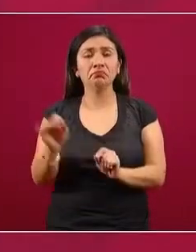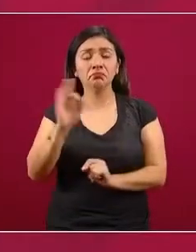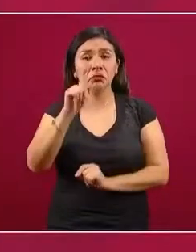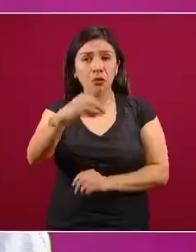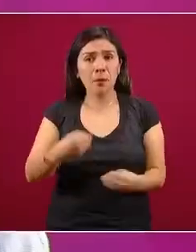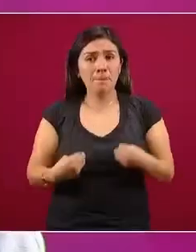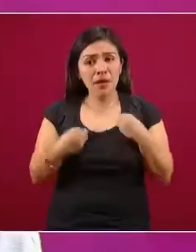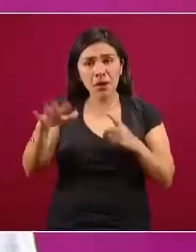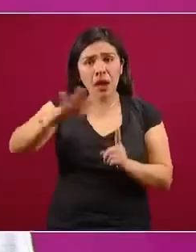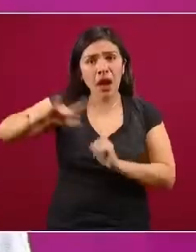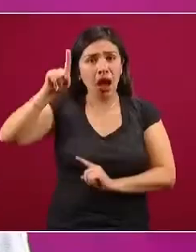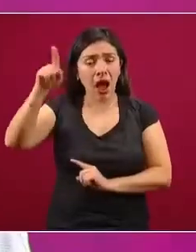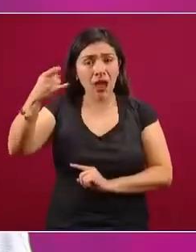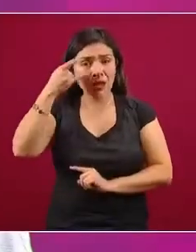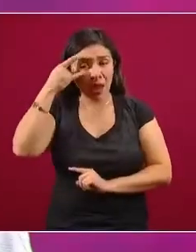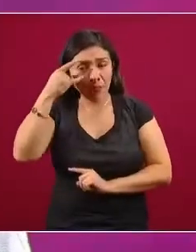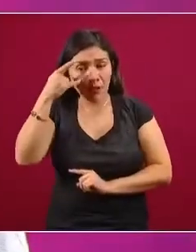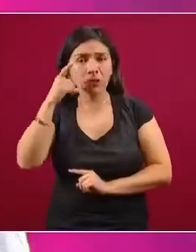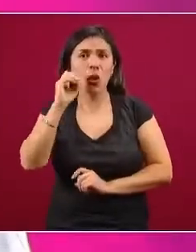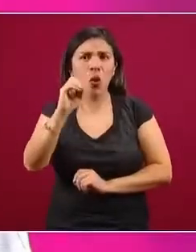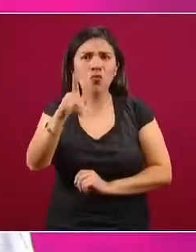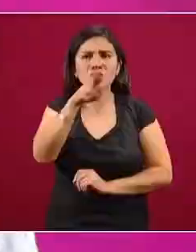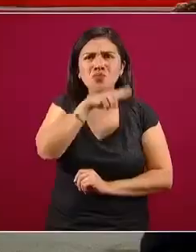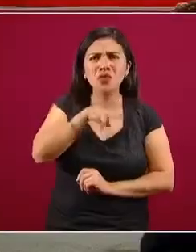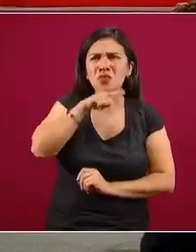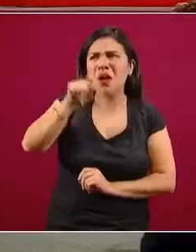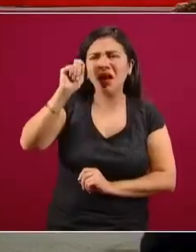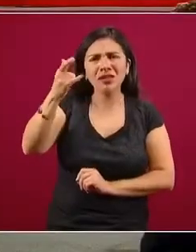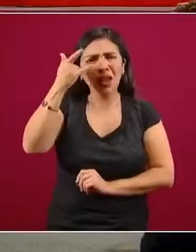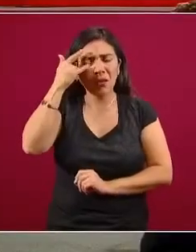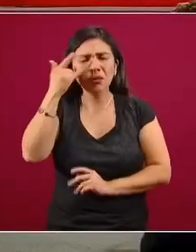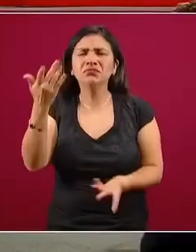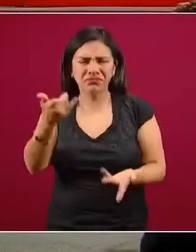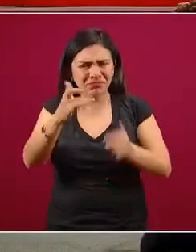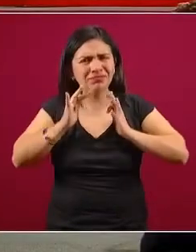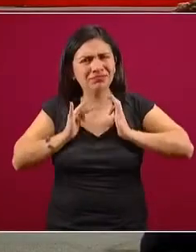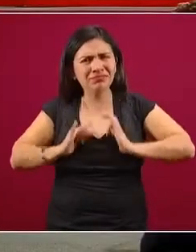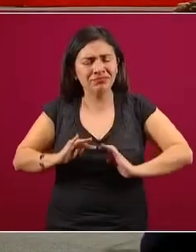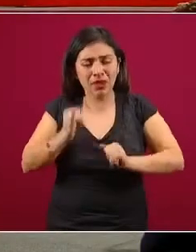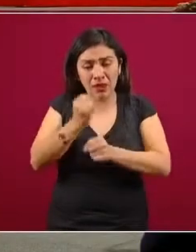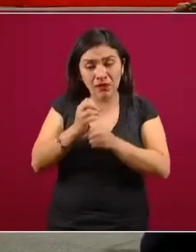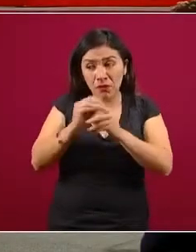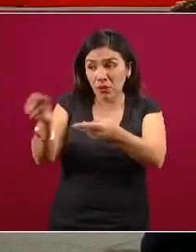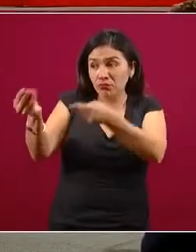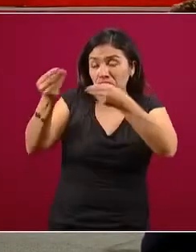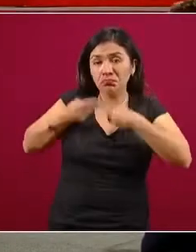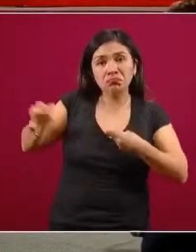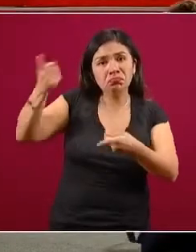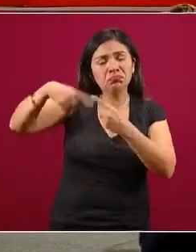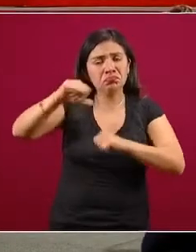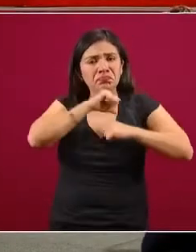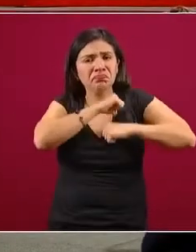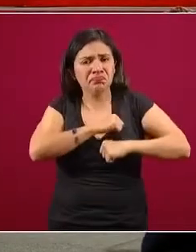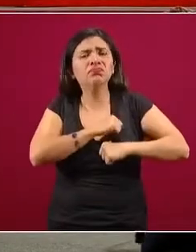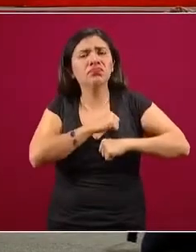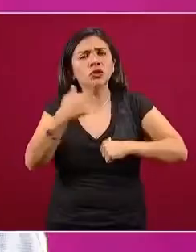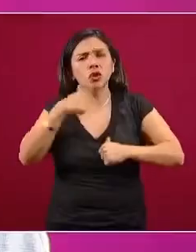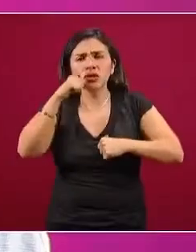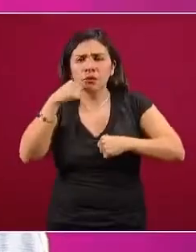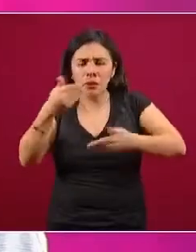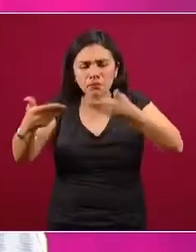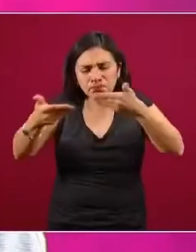por Campeche, tenga la tranquilidad de que la información que recibimos por parte de fuentes oficiales la